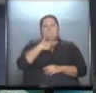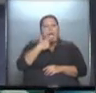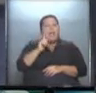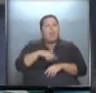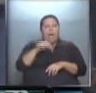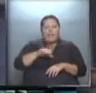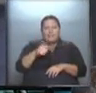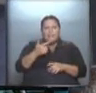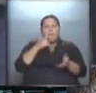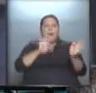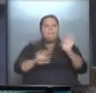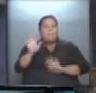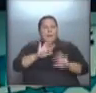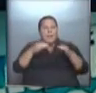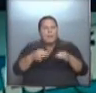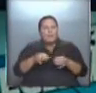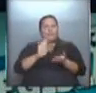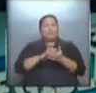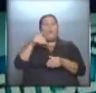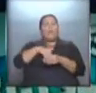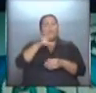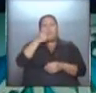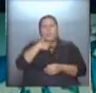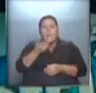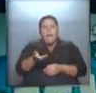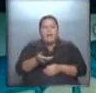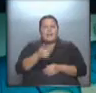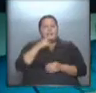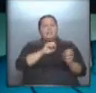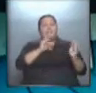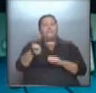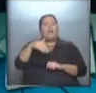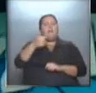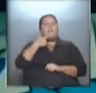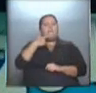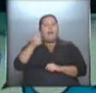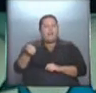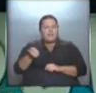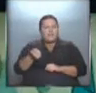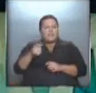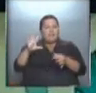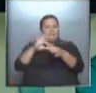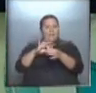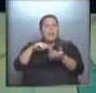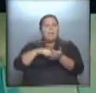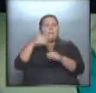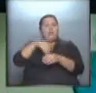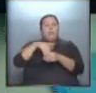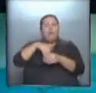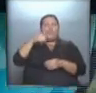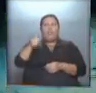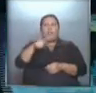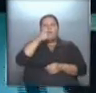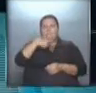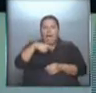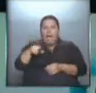tiempo de darle forma, que es el del voto macrista, que se va con Massa, pero que es un voto macrista, porque tiene más que